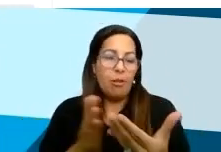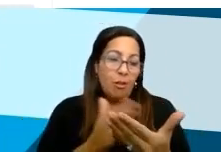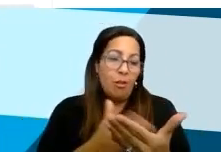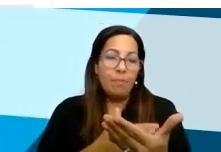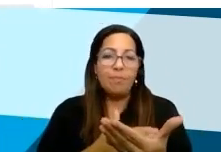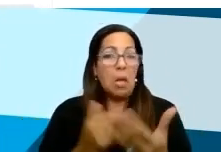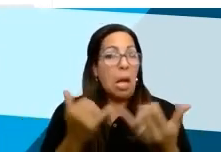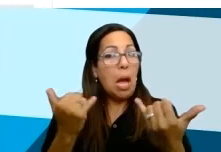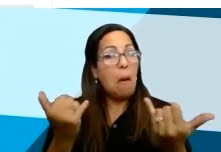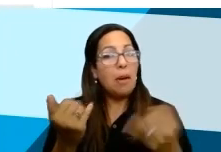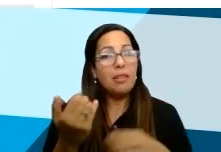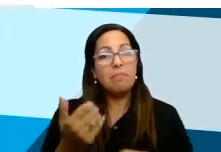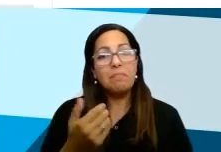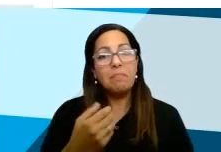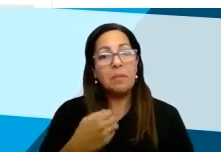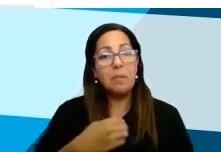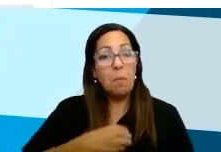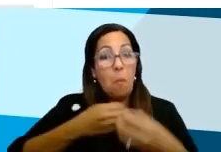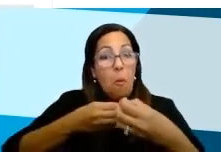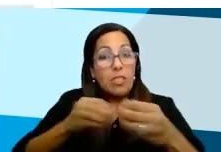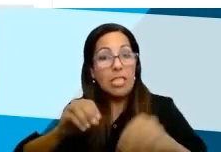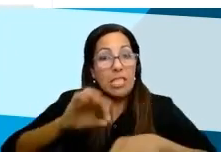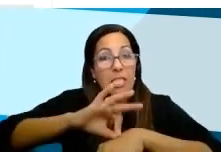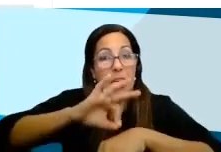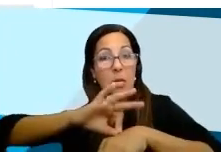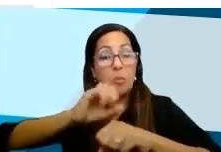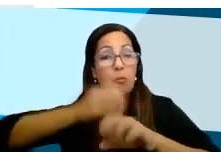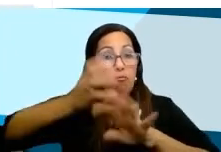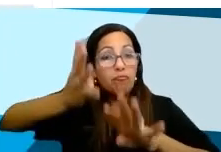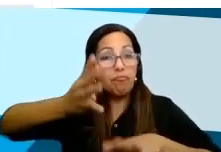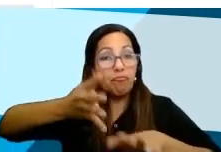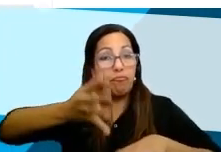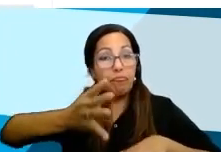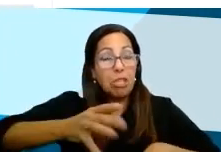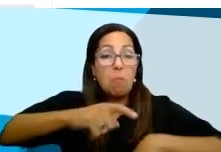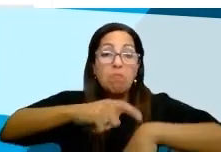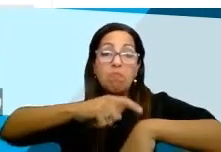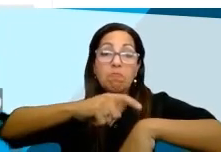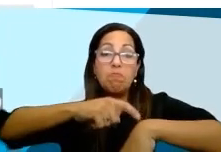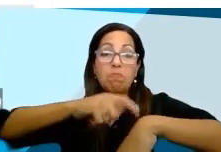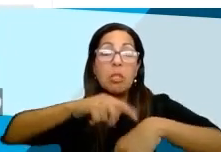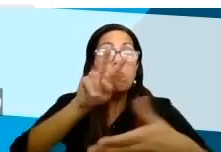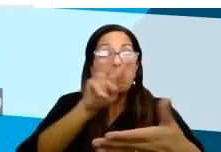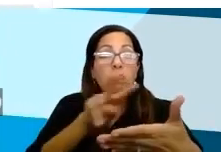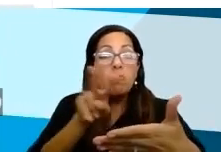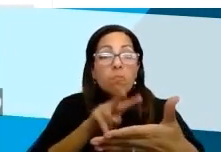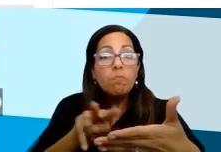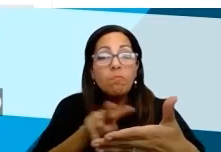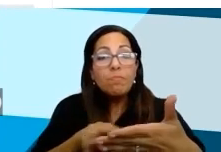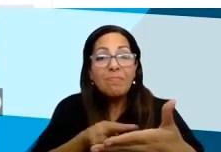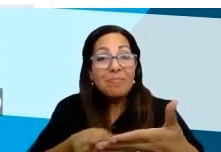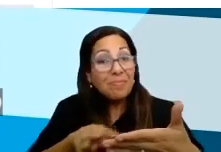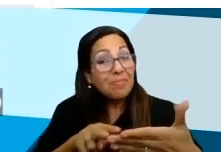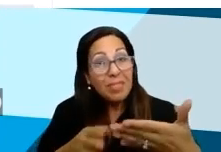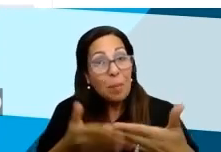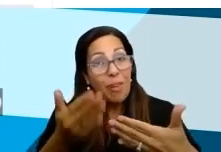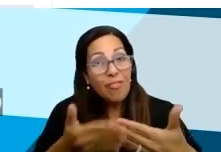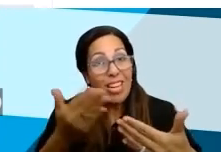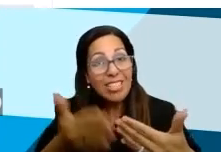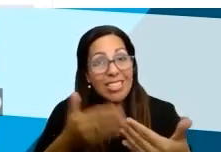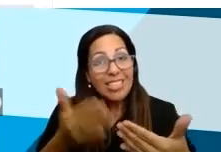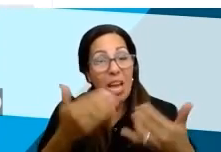desde nuestro espacio de oficina o nuestro hogar a la hora que sea y poder examinar estos documentos para conocer de